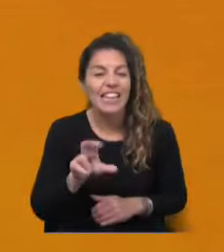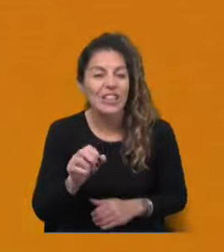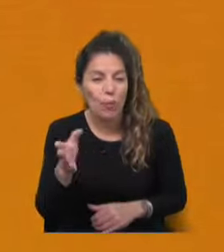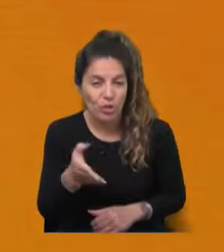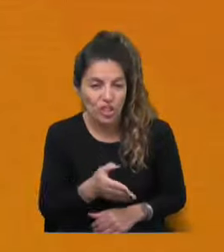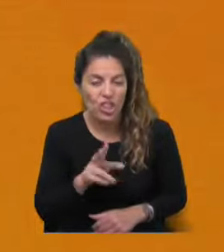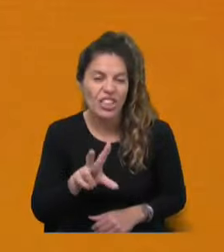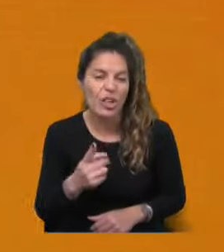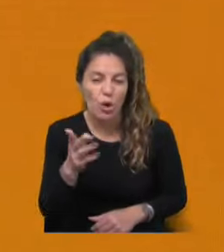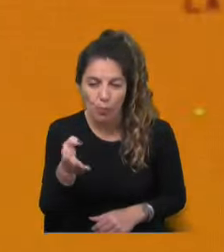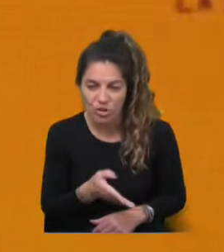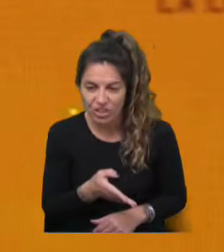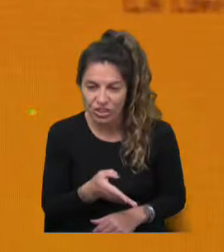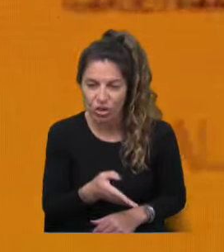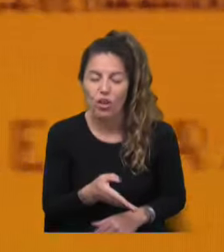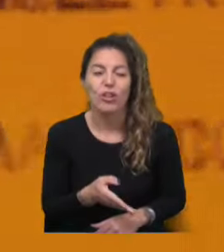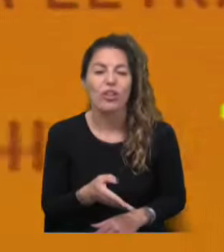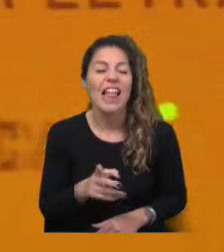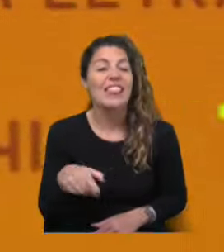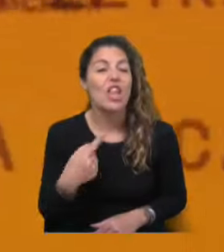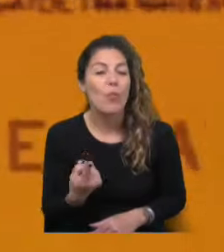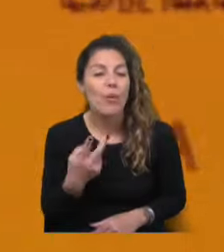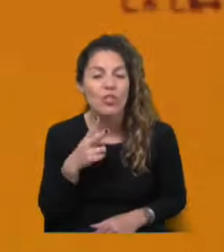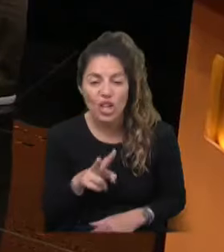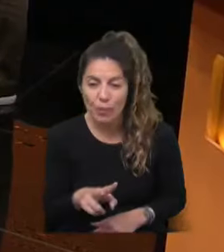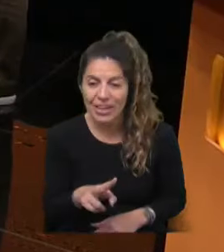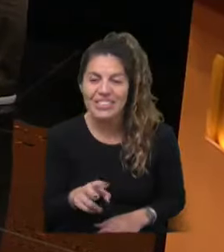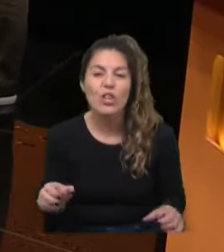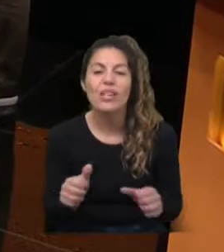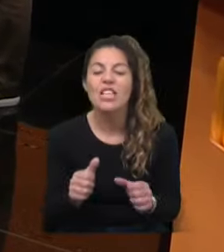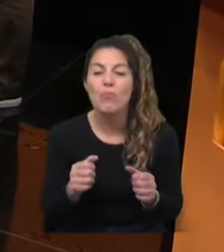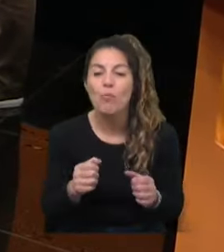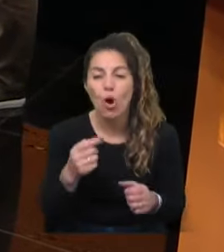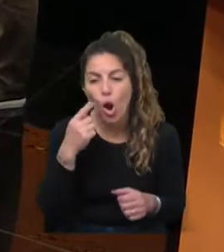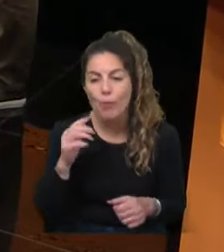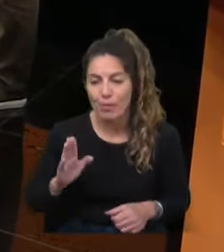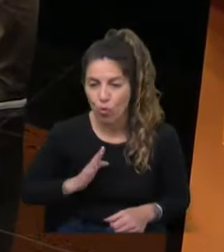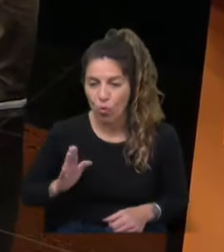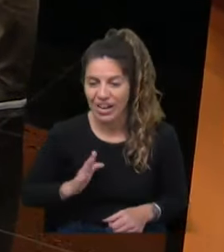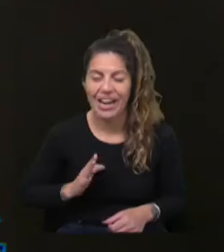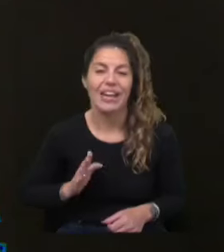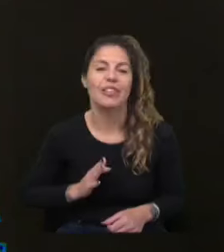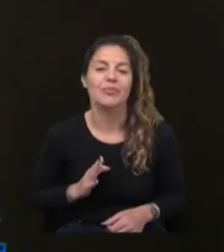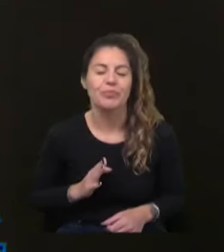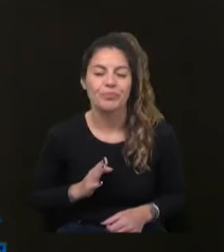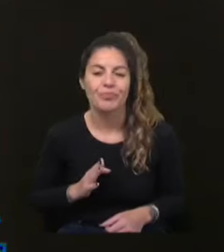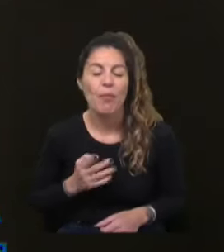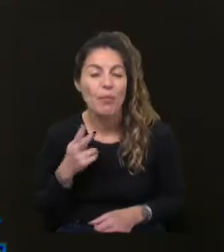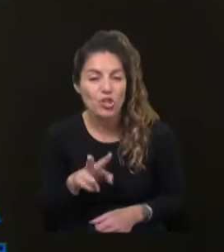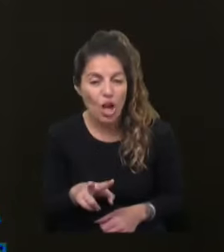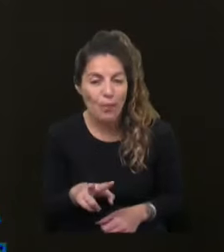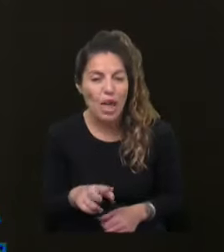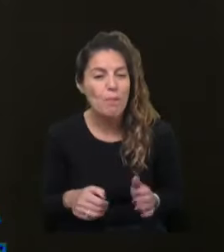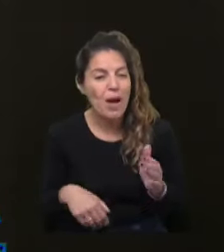30%, 31% en este sentido. Después vamos a ver que si lo hacemos por género, entre varones y mujeres, vamos a ver que